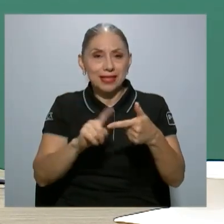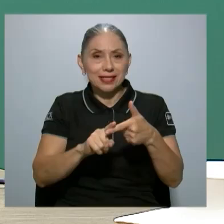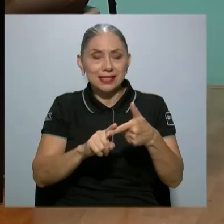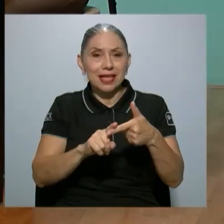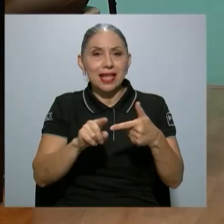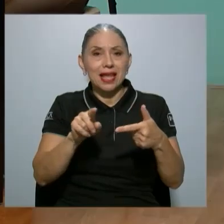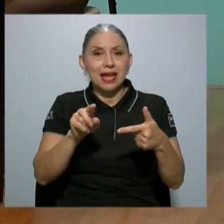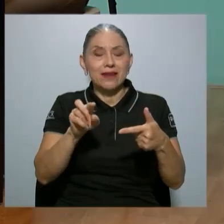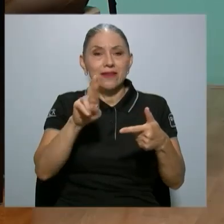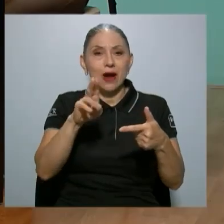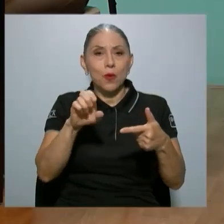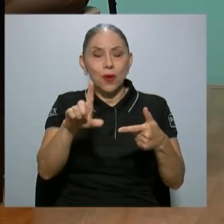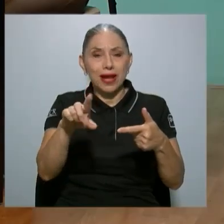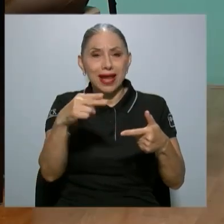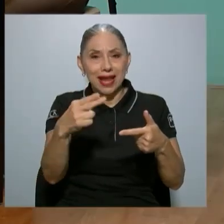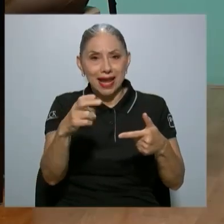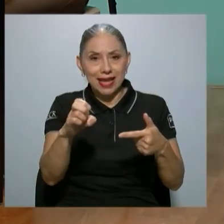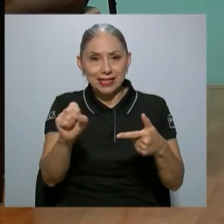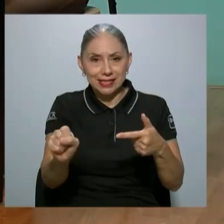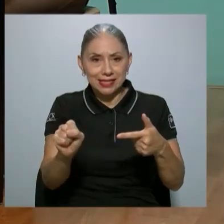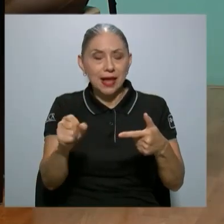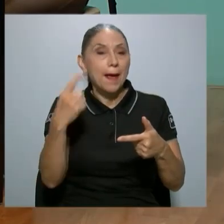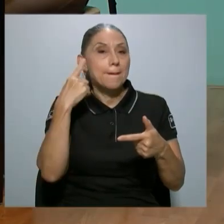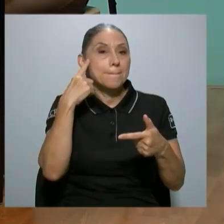Gess, para que